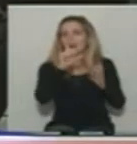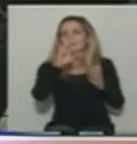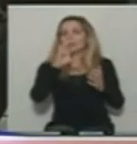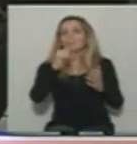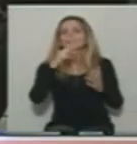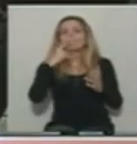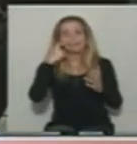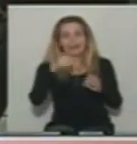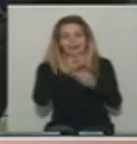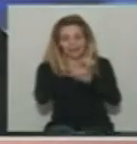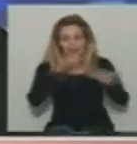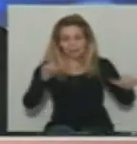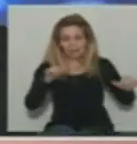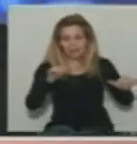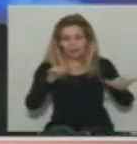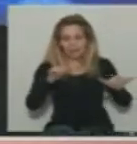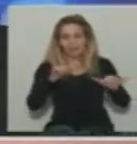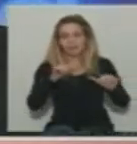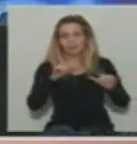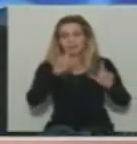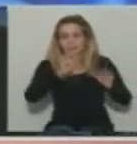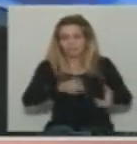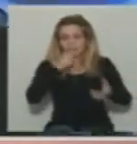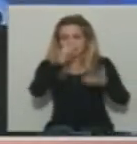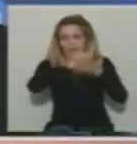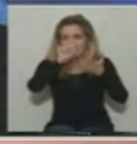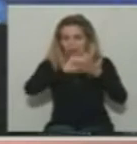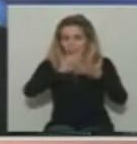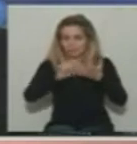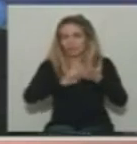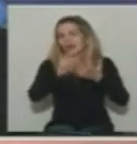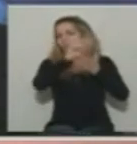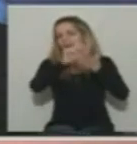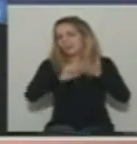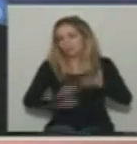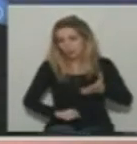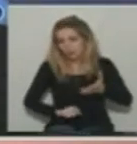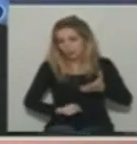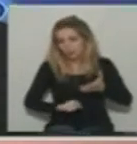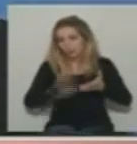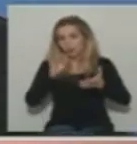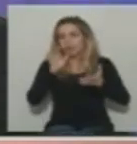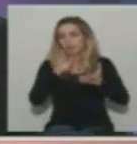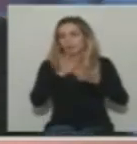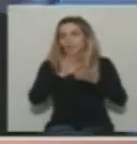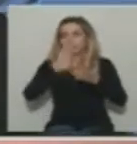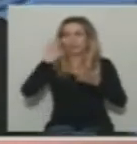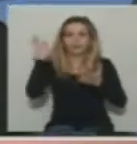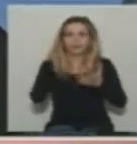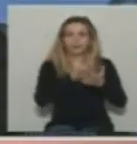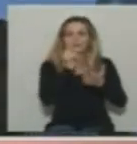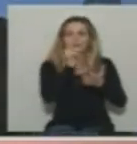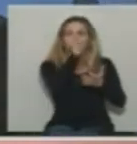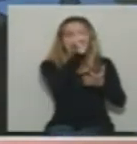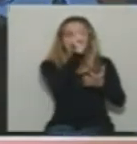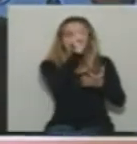campaña para atrapar a las capas más altas. A las bajas, Massa manda zaraza, tanta sanata cansa, llama a la